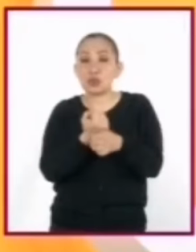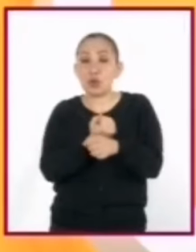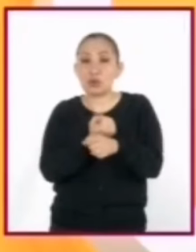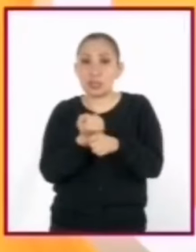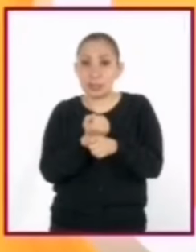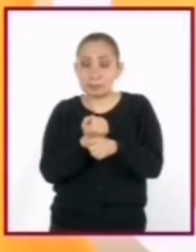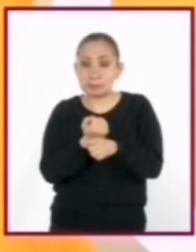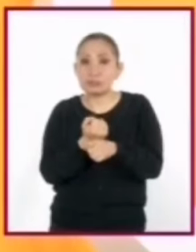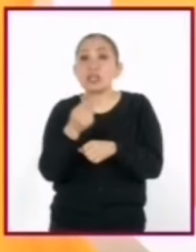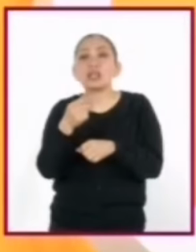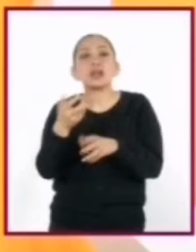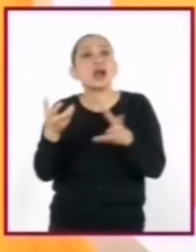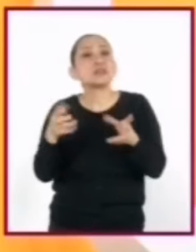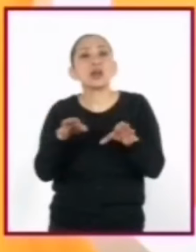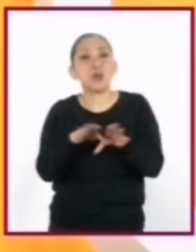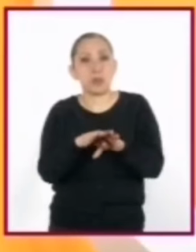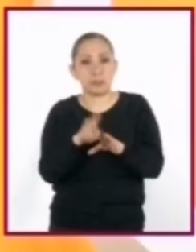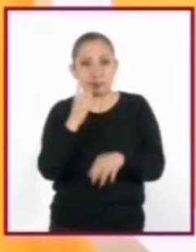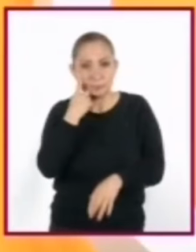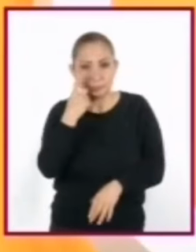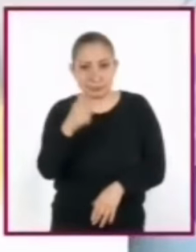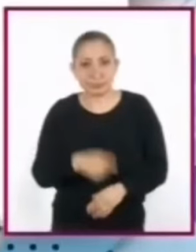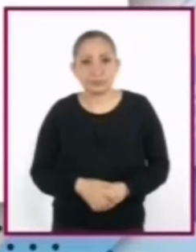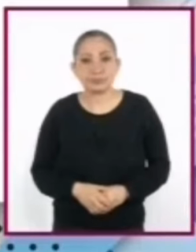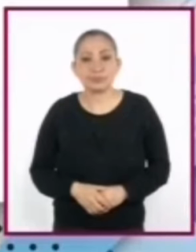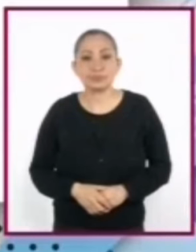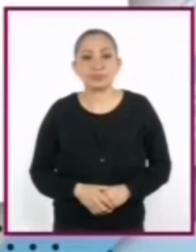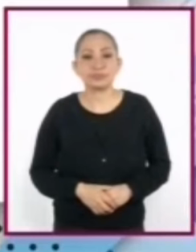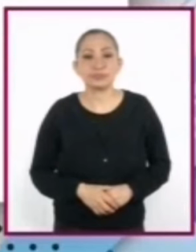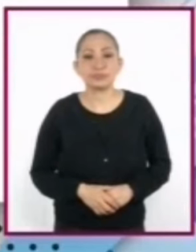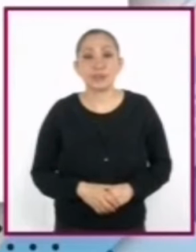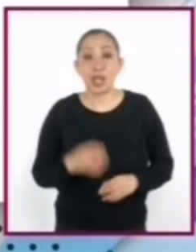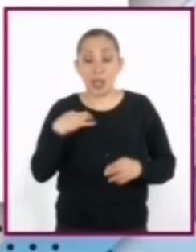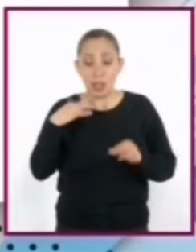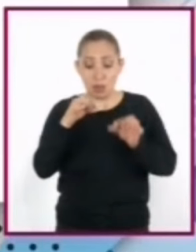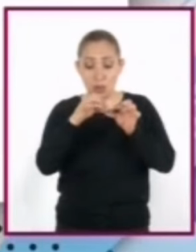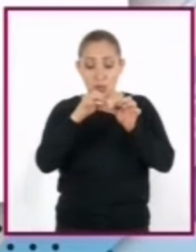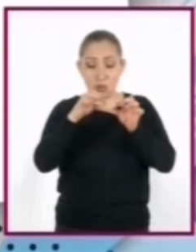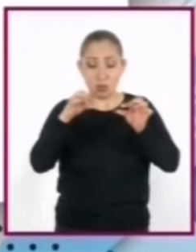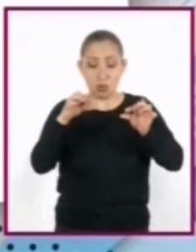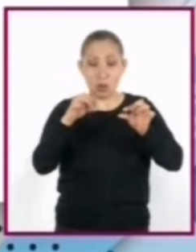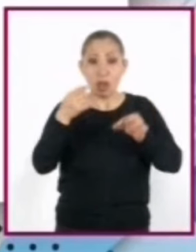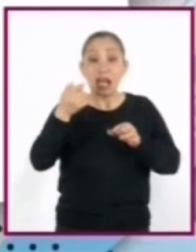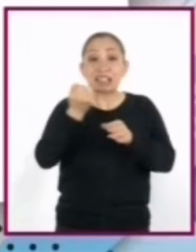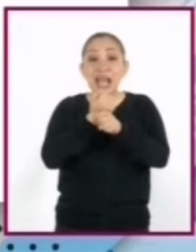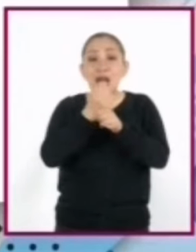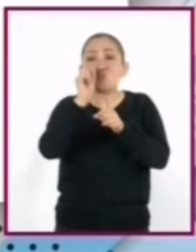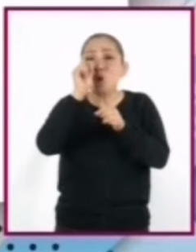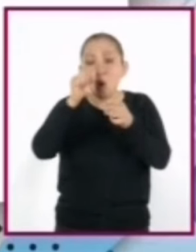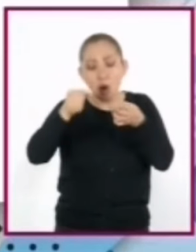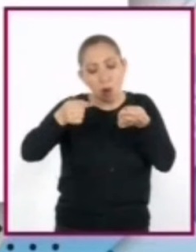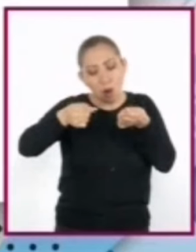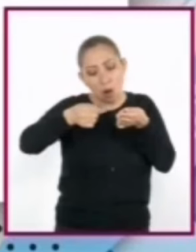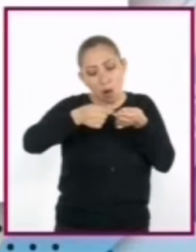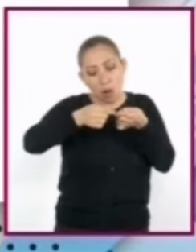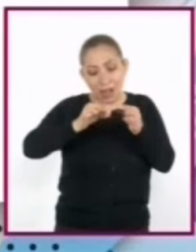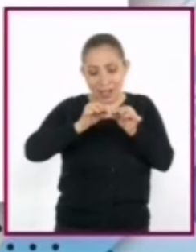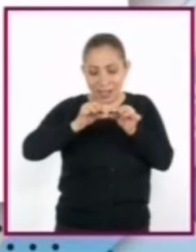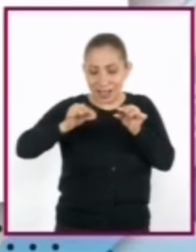cuerpo y lo realiza de la siguiente manera. Se coloca una pequeña gota de sangre en el